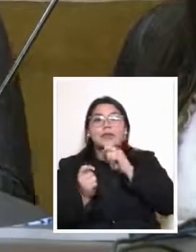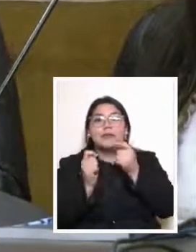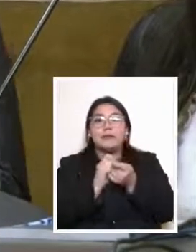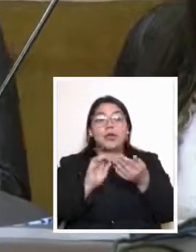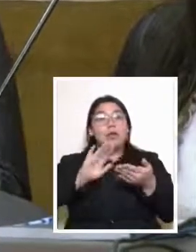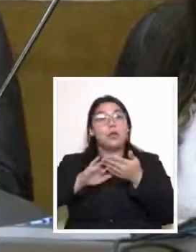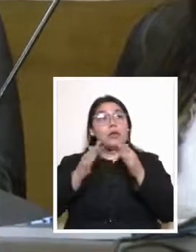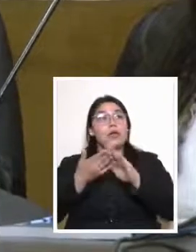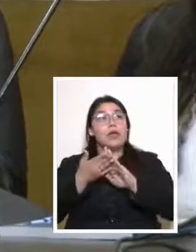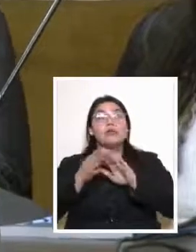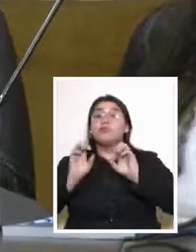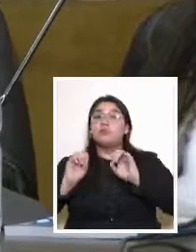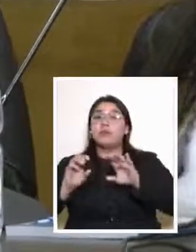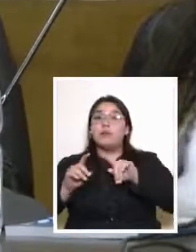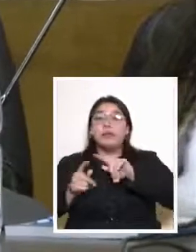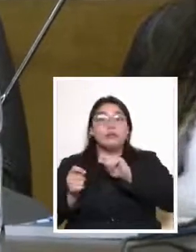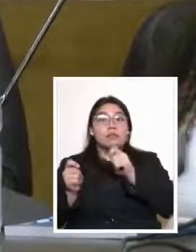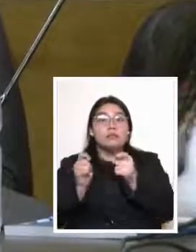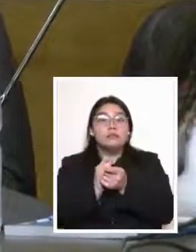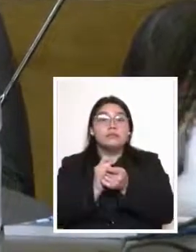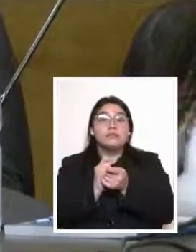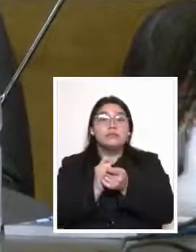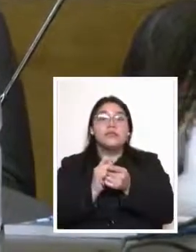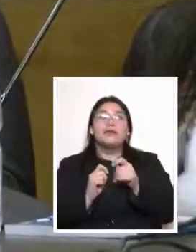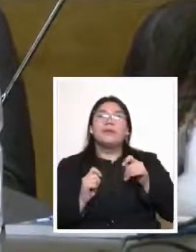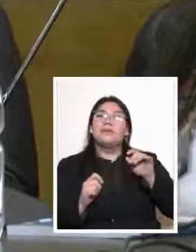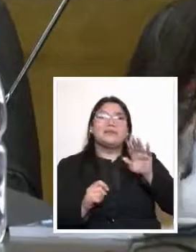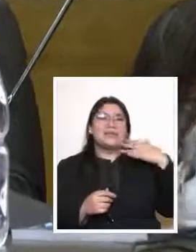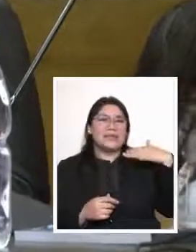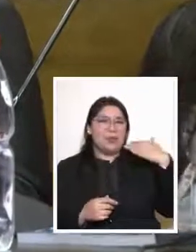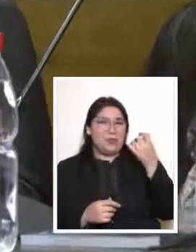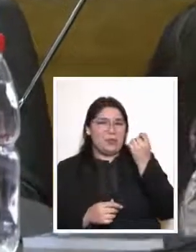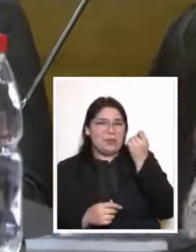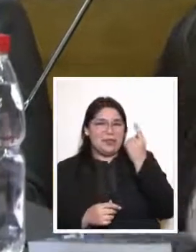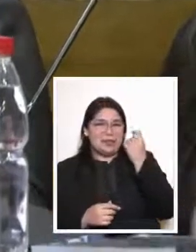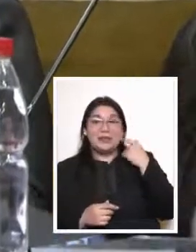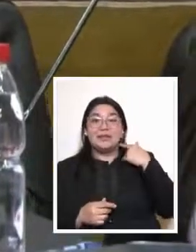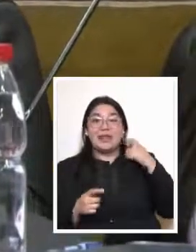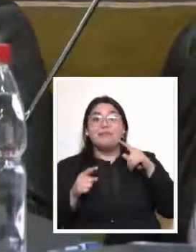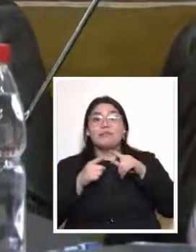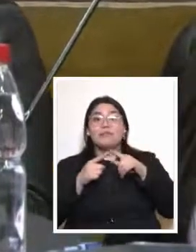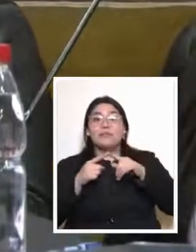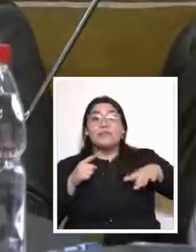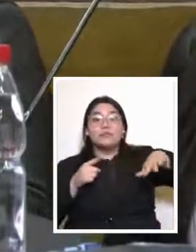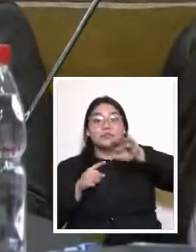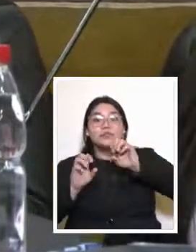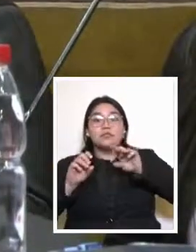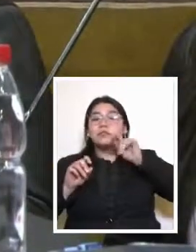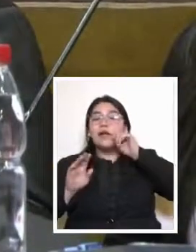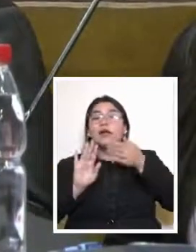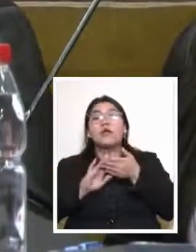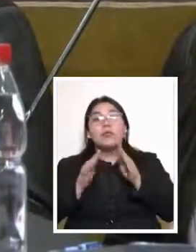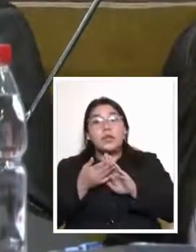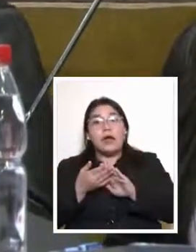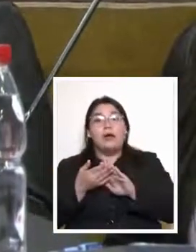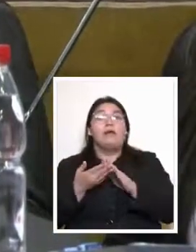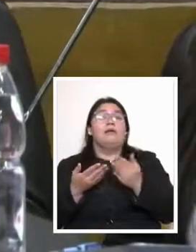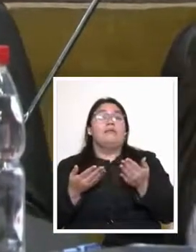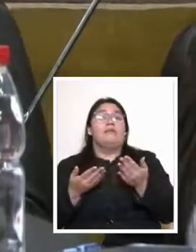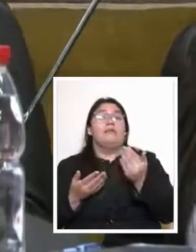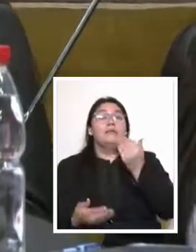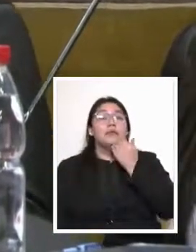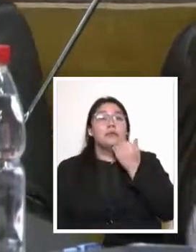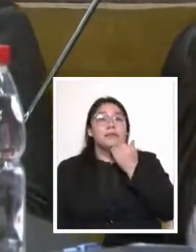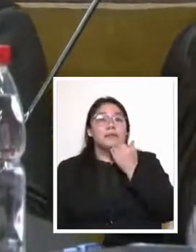que uno, los espacios educativos son comunidad, entender que es necesario cuidar el bienestar y promover